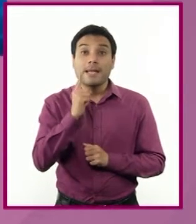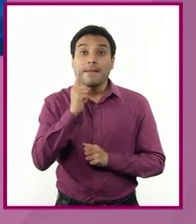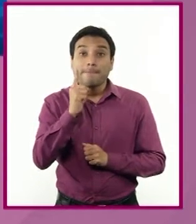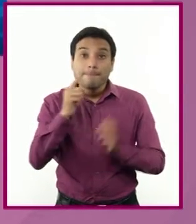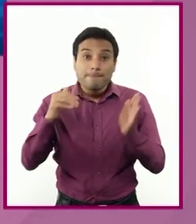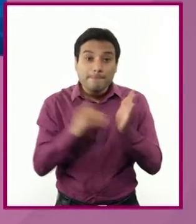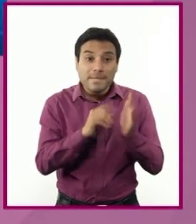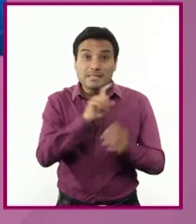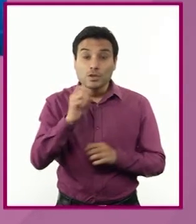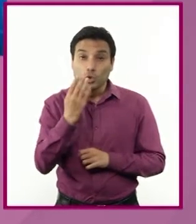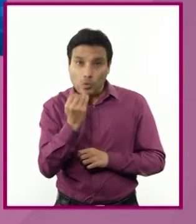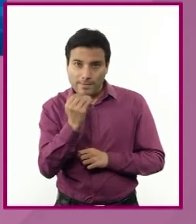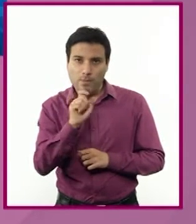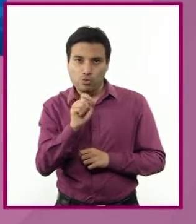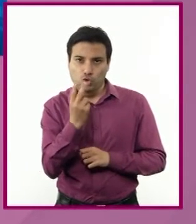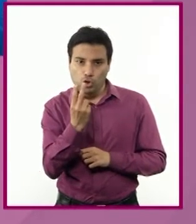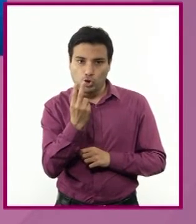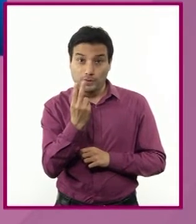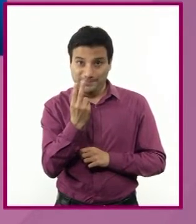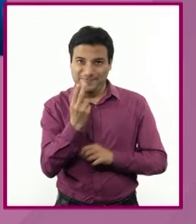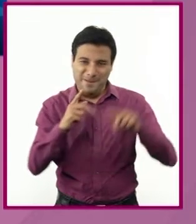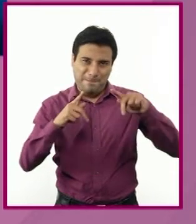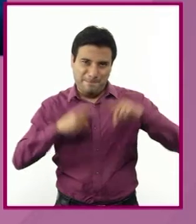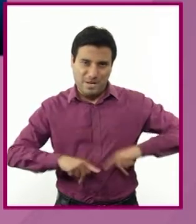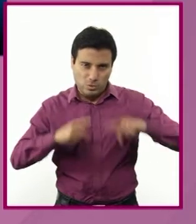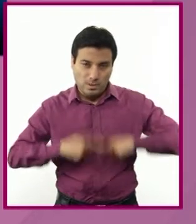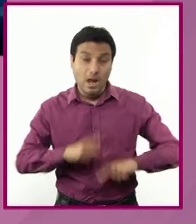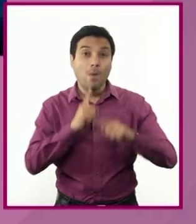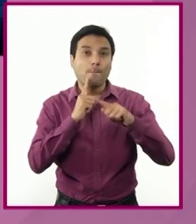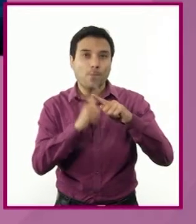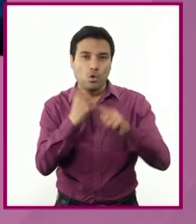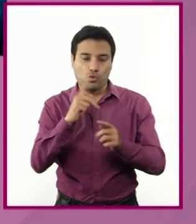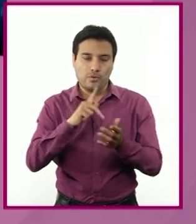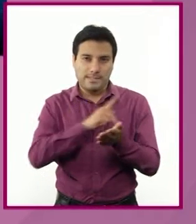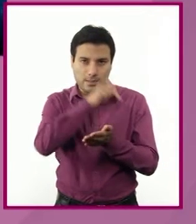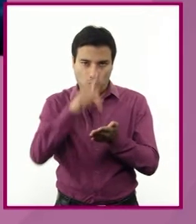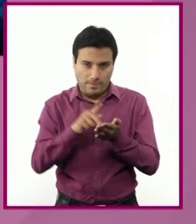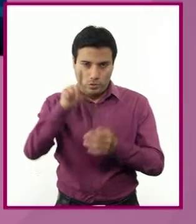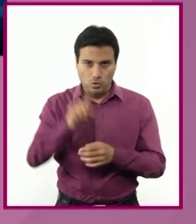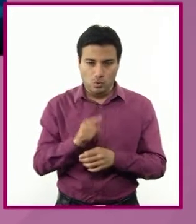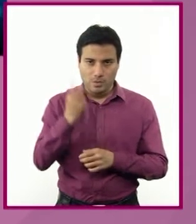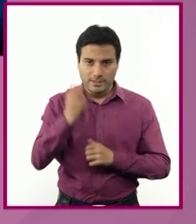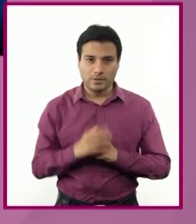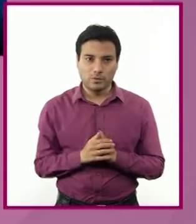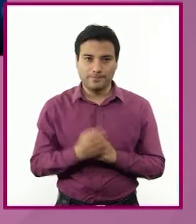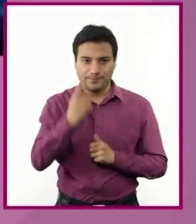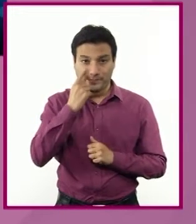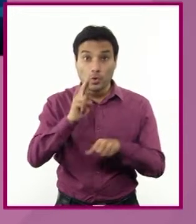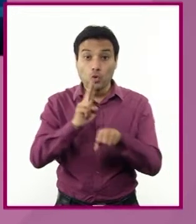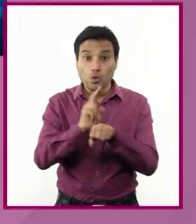1.109.2 habitantes por kilómetro cuadrado. Veamos el caso de Uruguay.